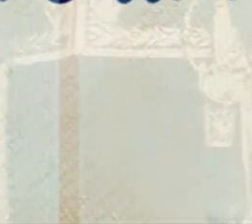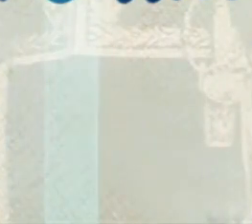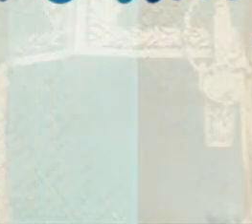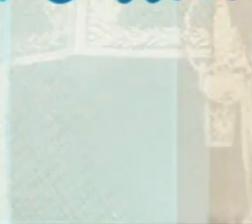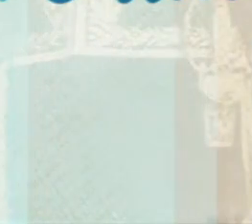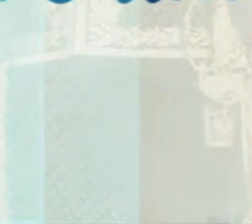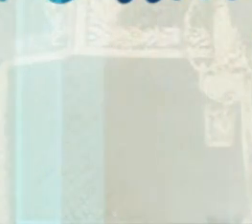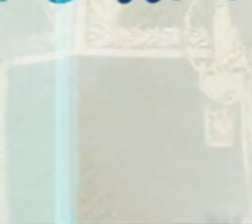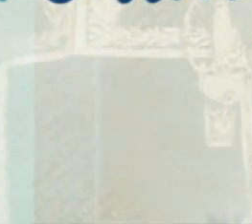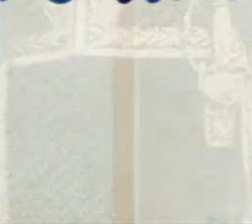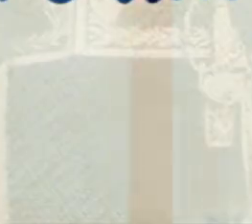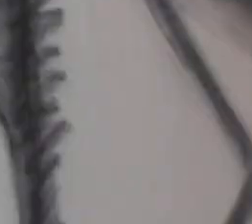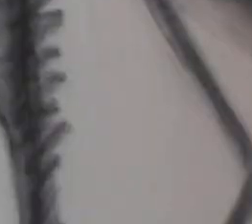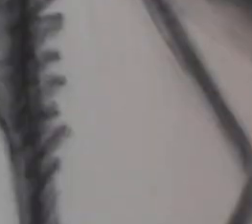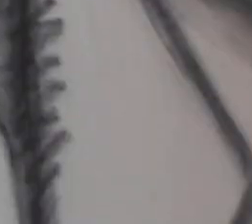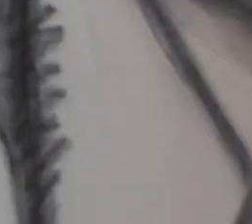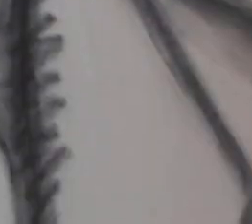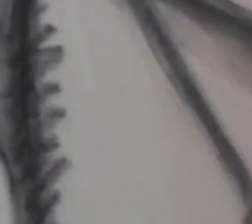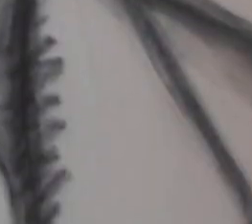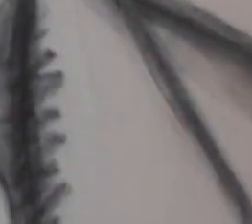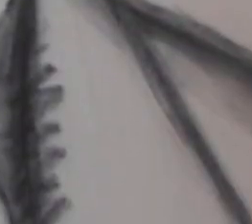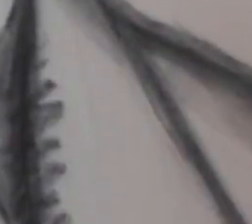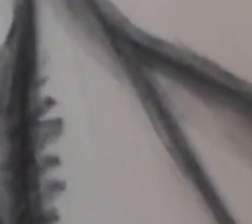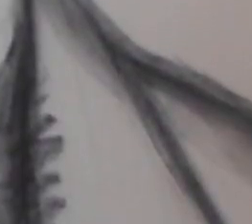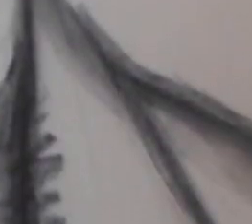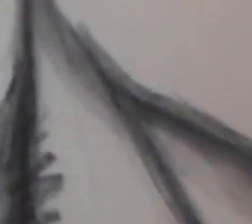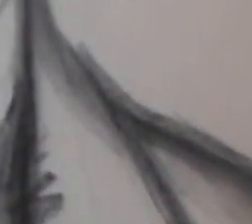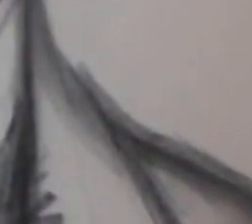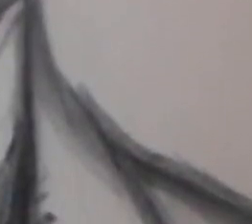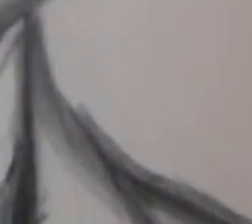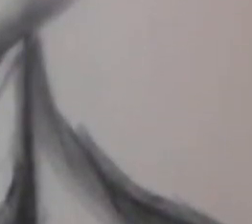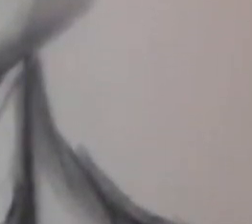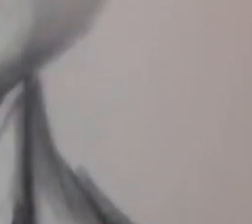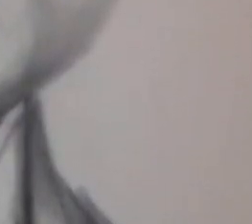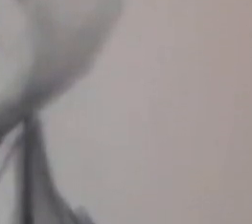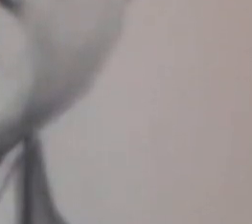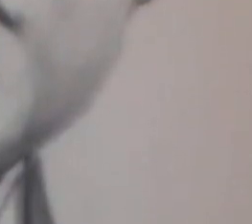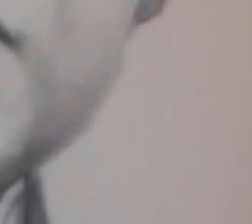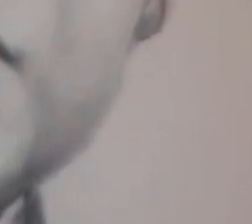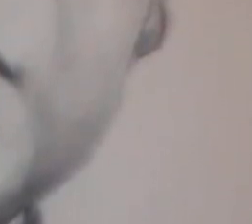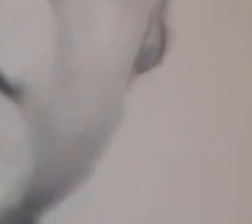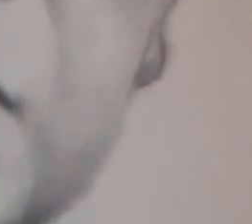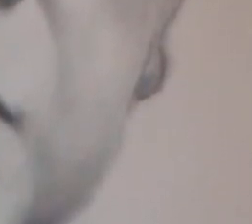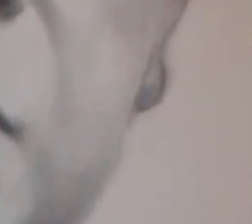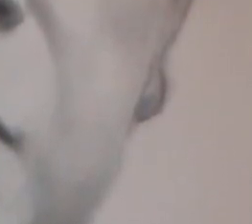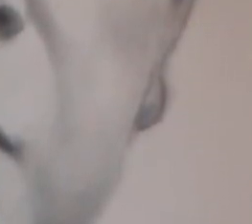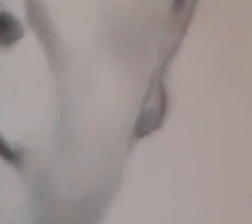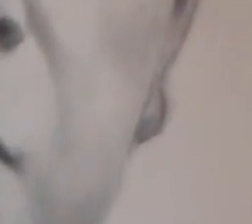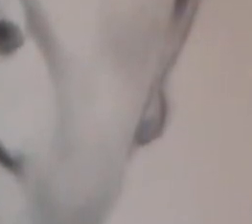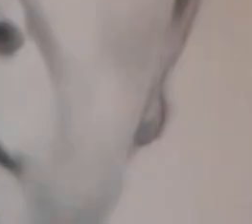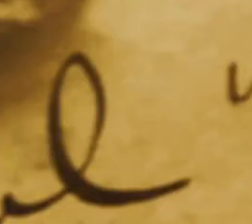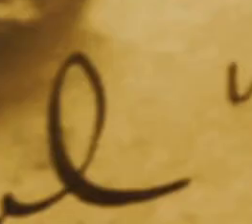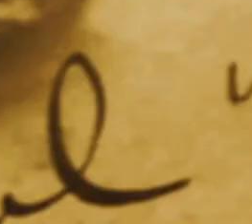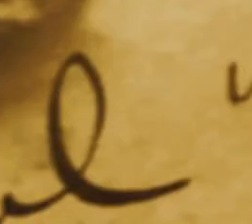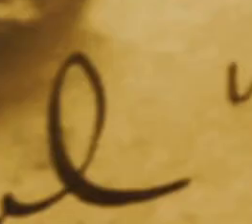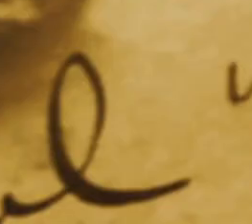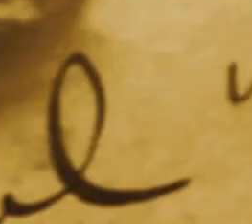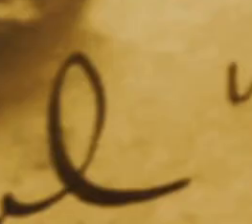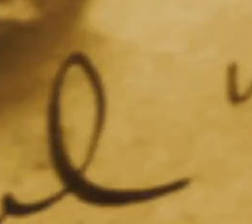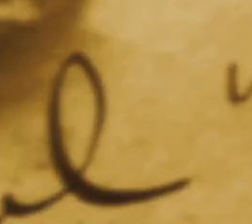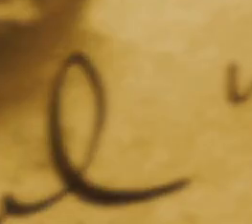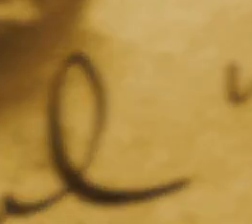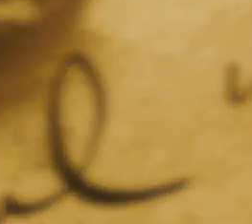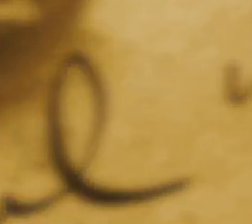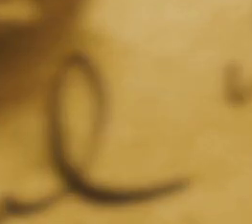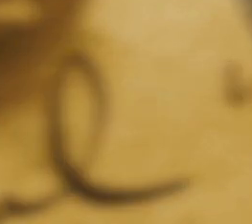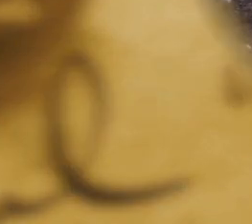Rubén Darío, prócer de la independencia cultural de la nación y héroe nacional. Genio